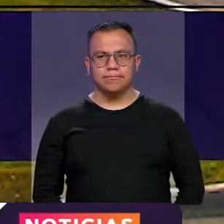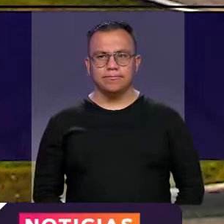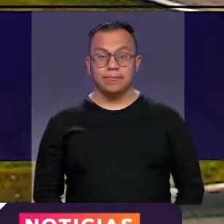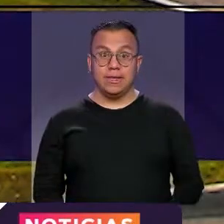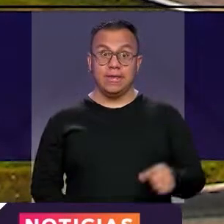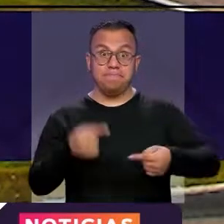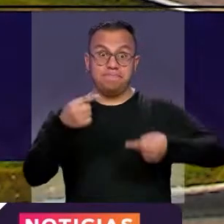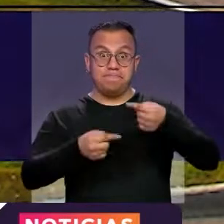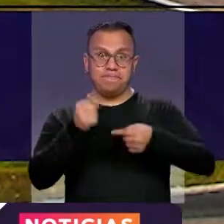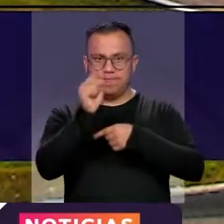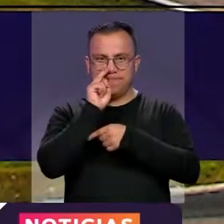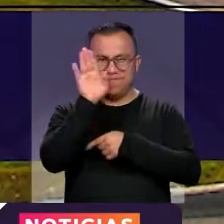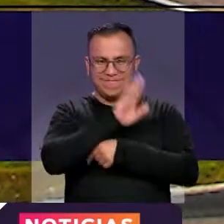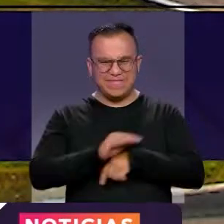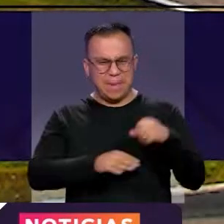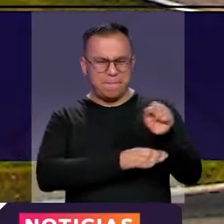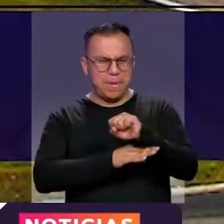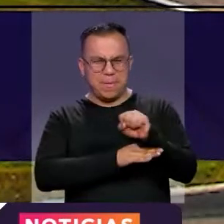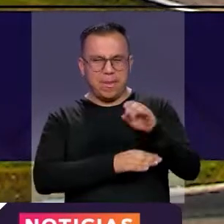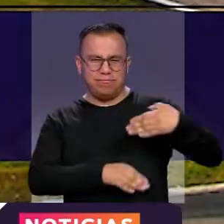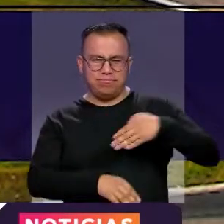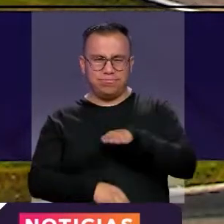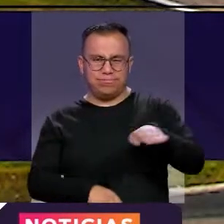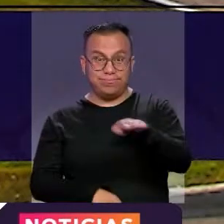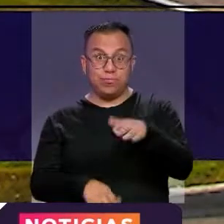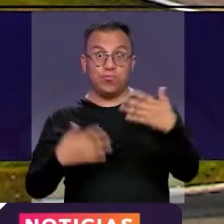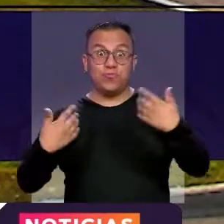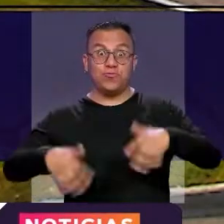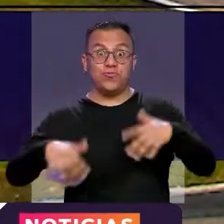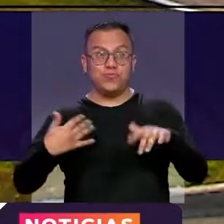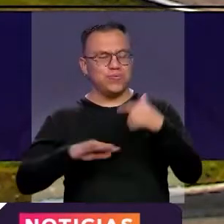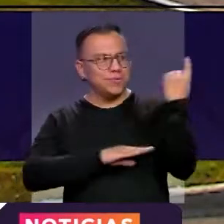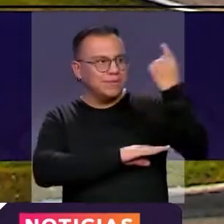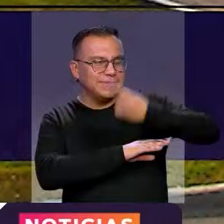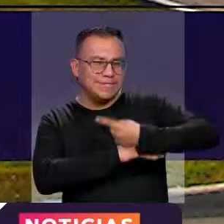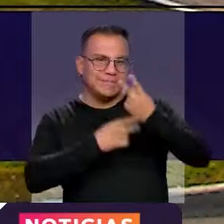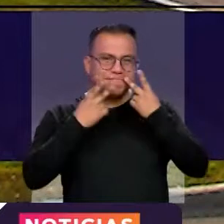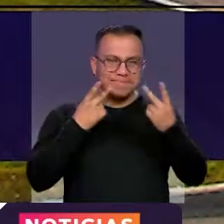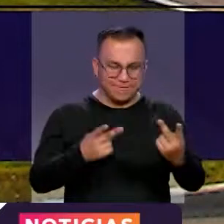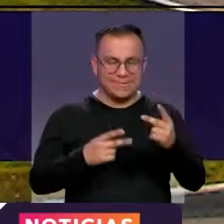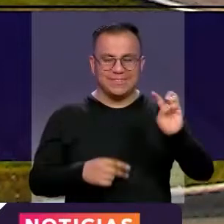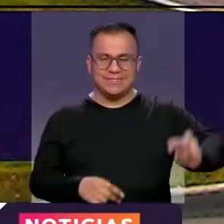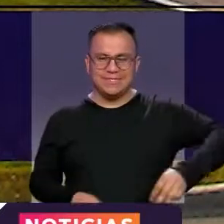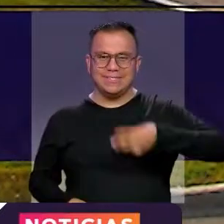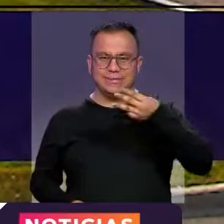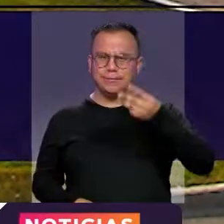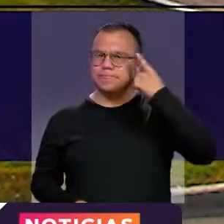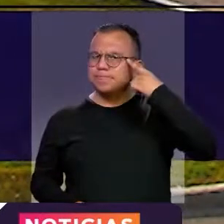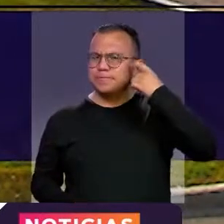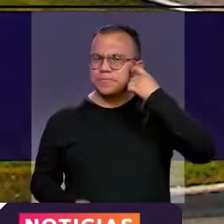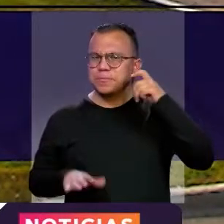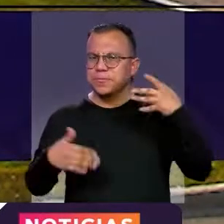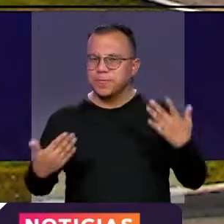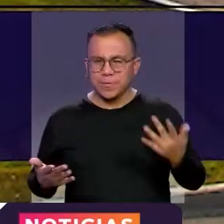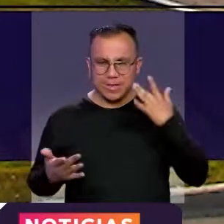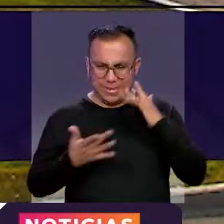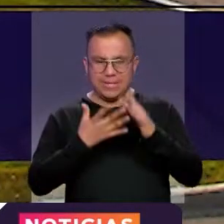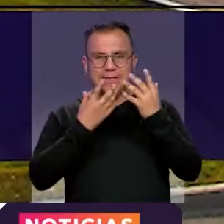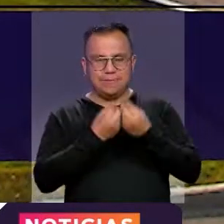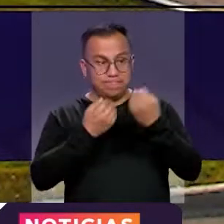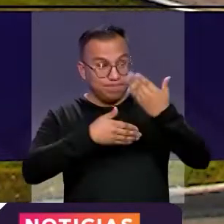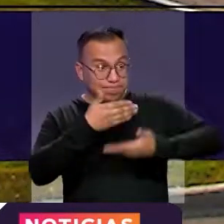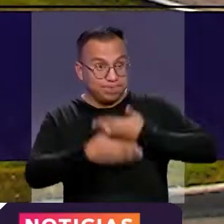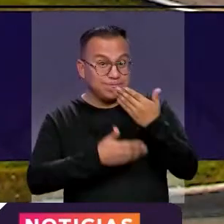El Campeonato Nacional de Automovilismo tuvo una vibrante jornada en el Reto Triple. La penúltima válida ya entregó de